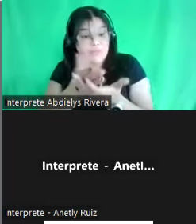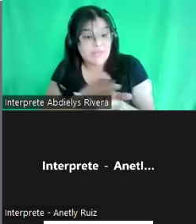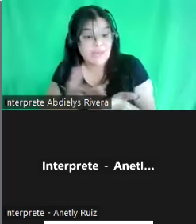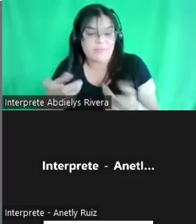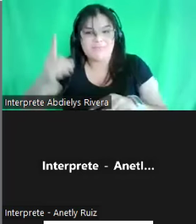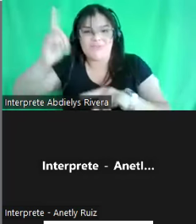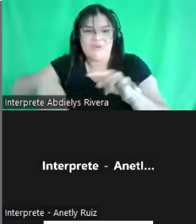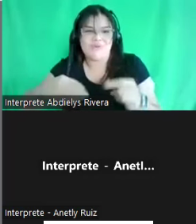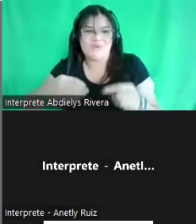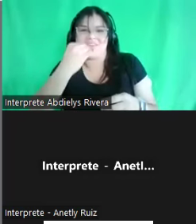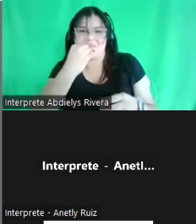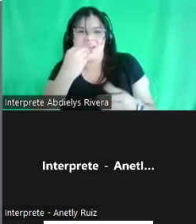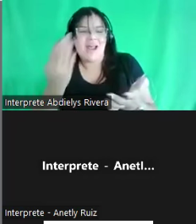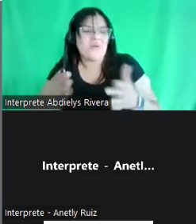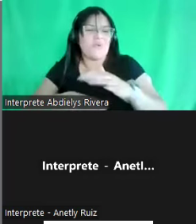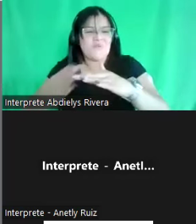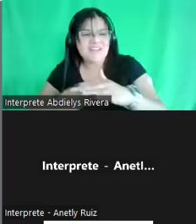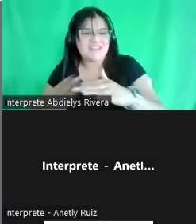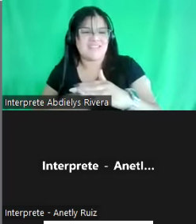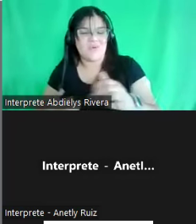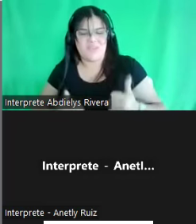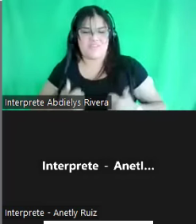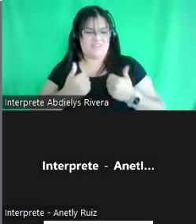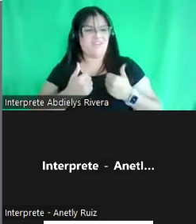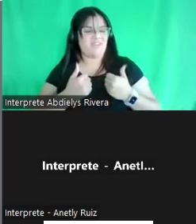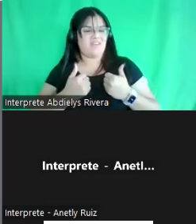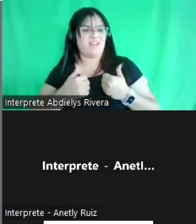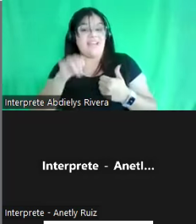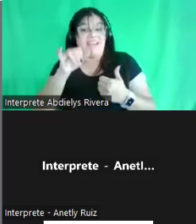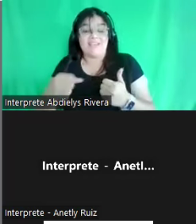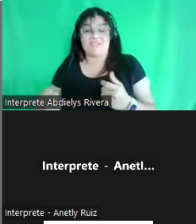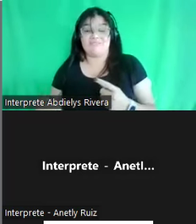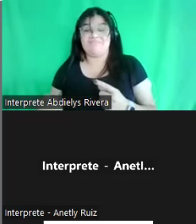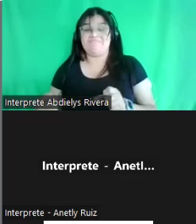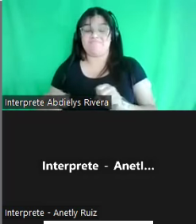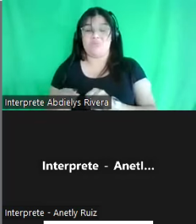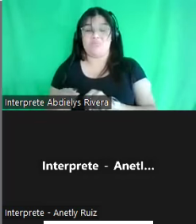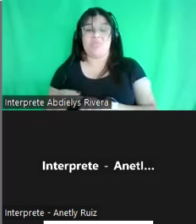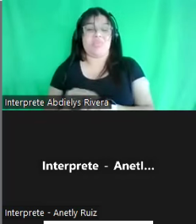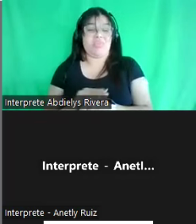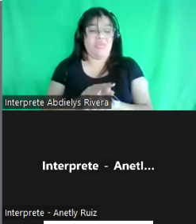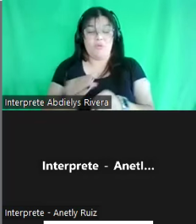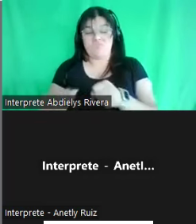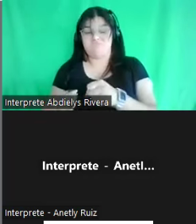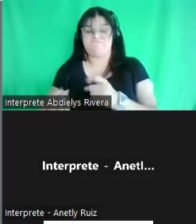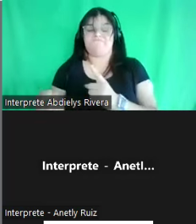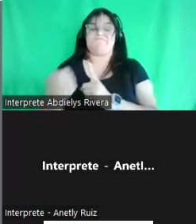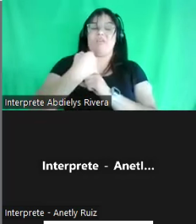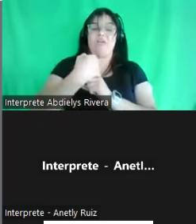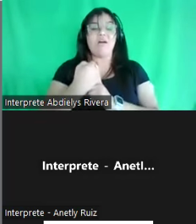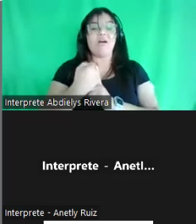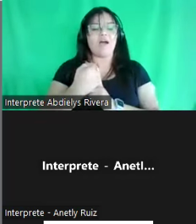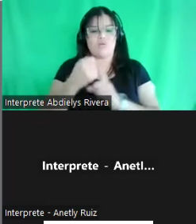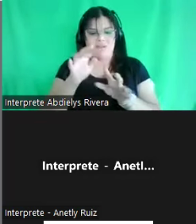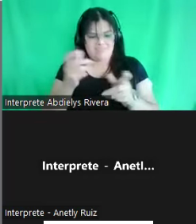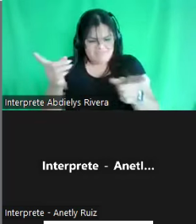básicas de, ¿verdad?, de preparar sus alimentos y vivir. Y esto afecta mucho a este paciente en todo su entorno, en el entorno familiar,